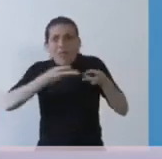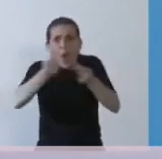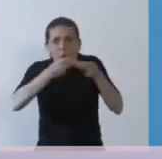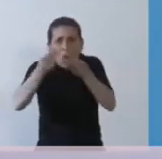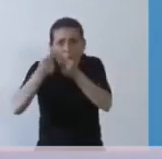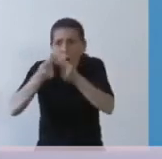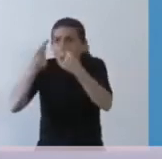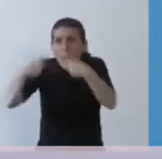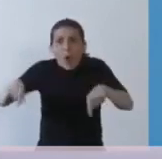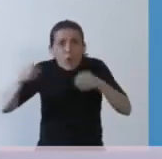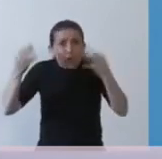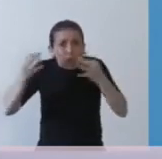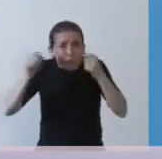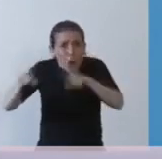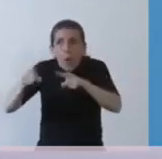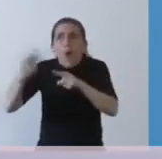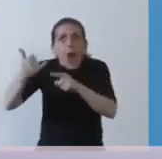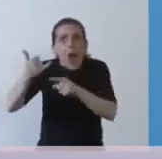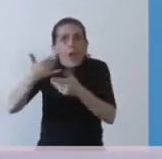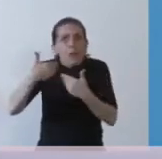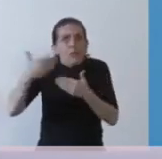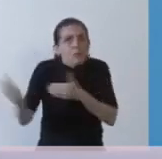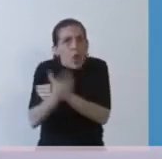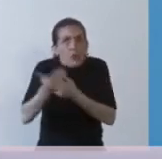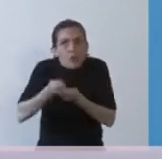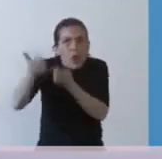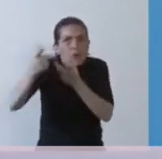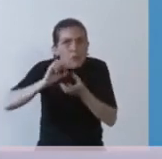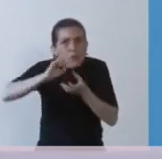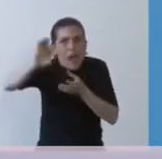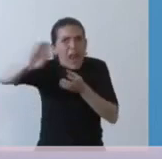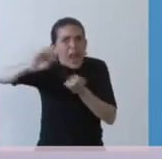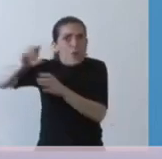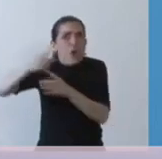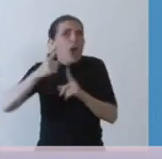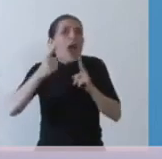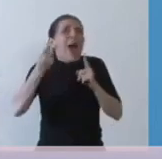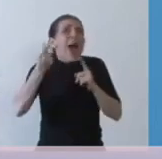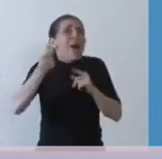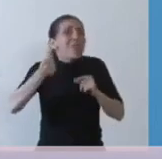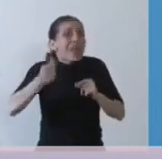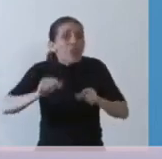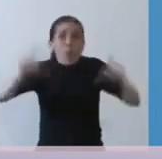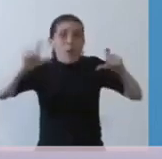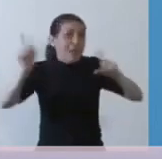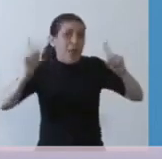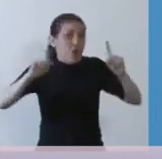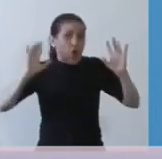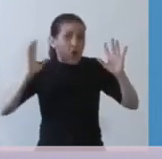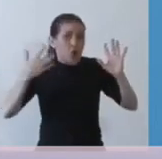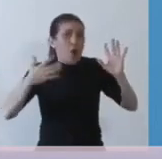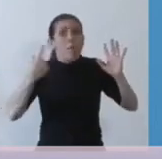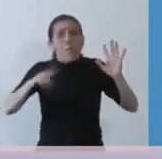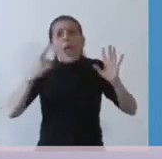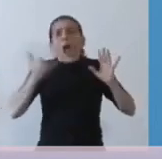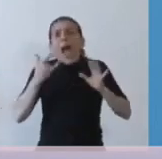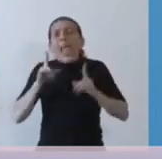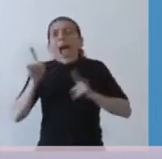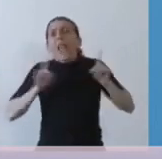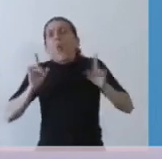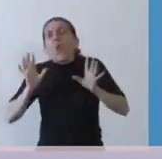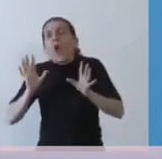en particular Entonces no hay ningún fundamento para que aumenten los precios más que el oportunismo de algunos sectores particulares no creemos que